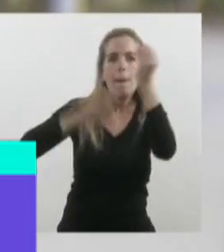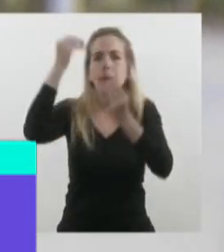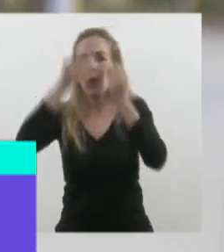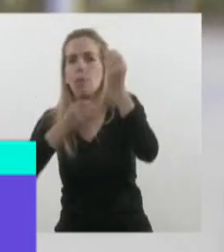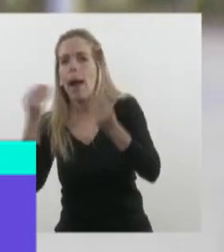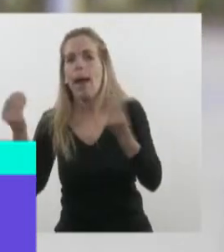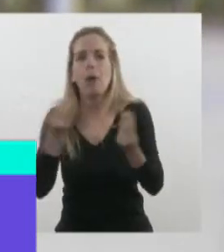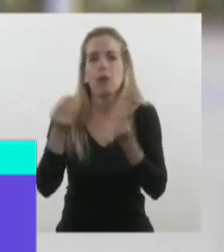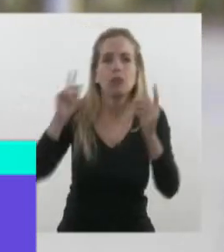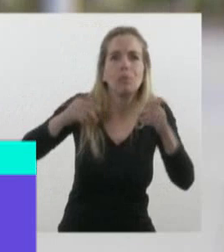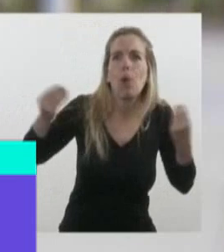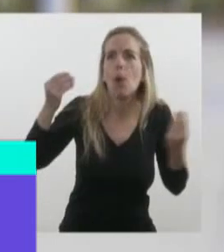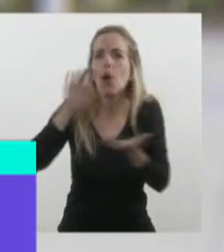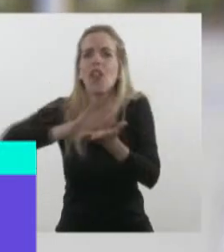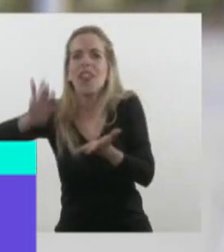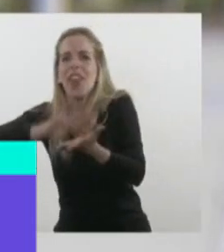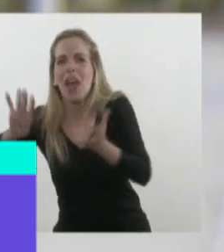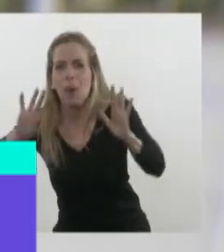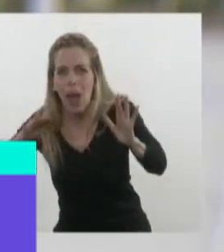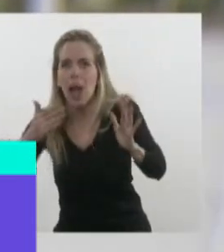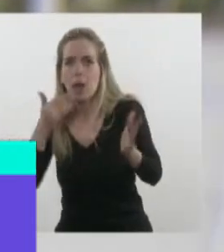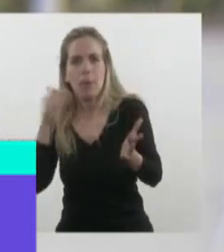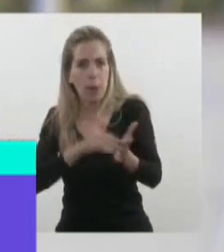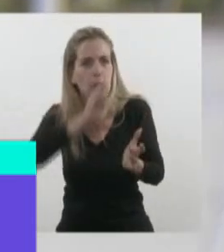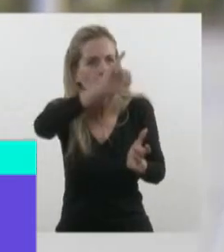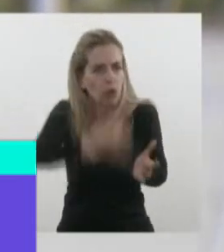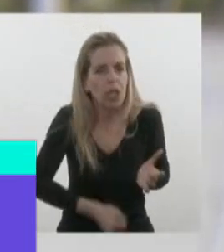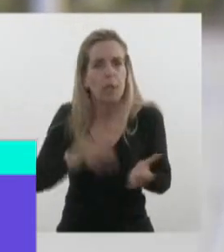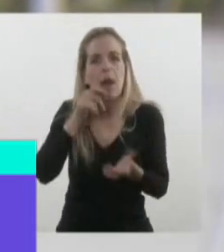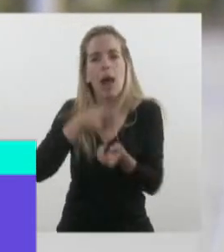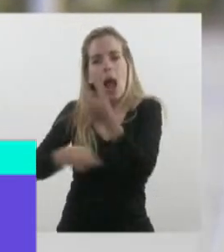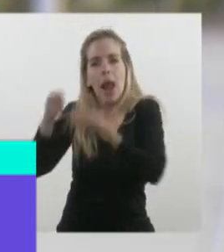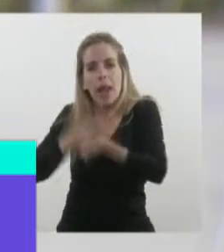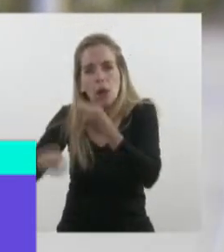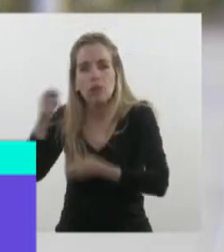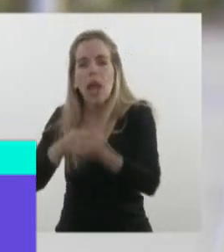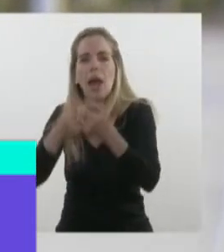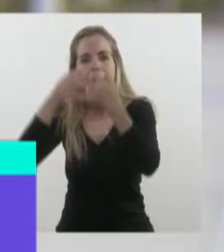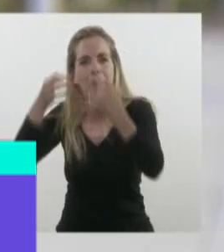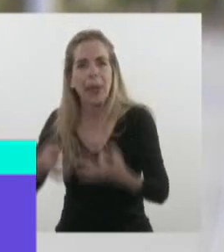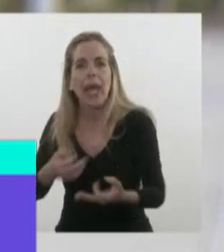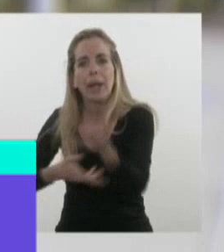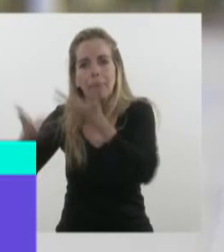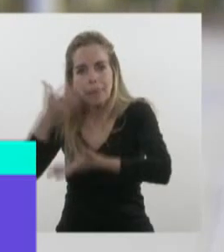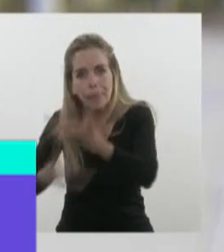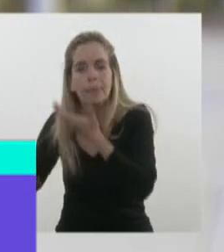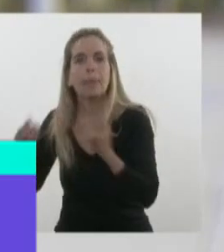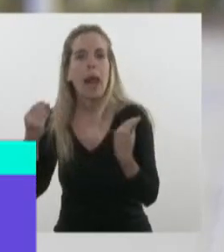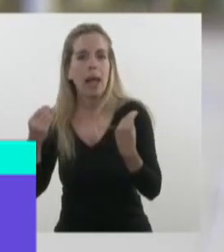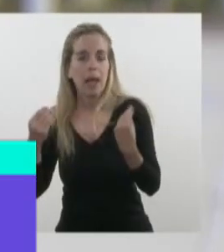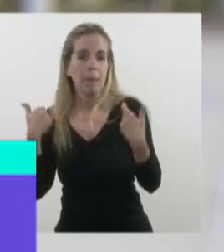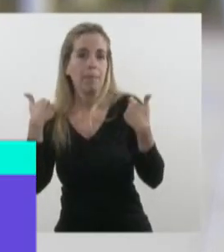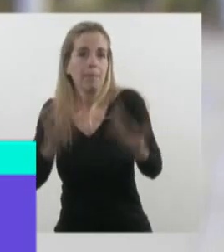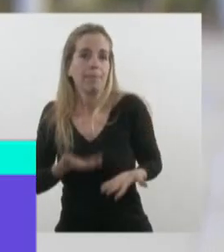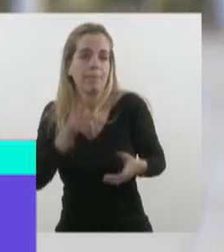enfrentar, les dije: vamos a enfrentar la deuda negociando con seriedad, con sensatez y haciendo que a los argentinos